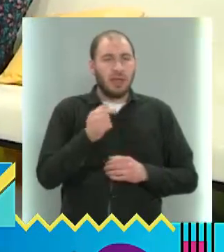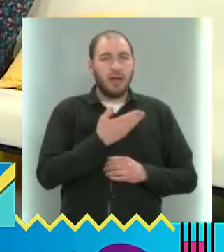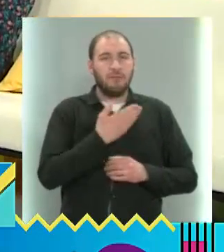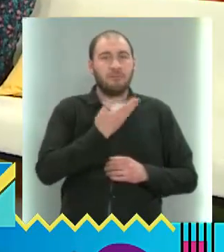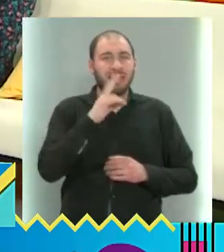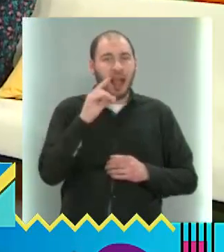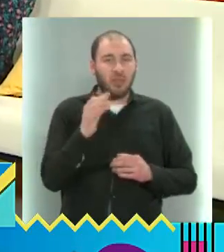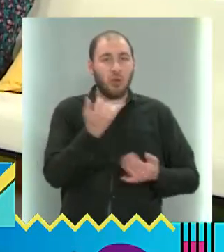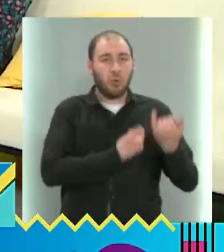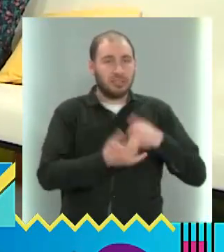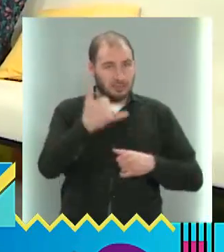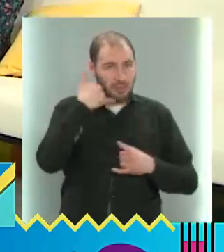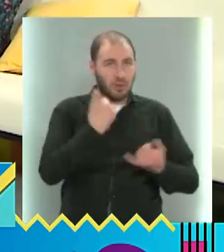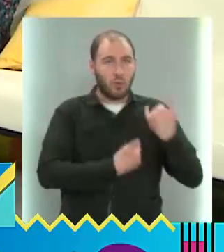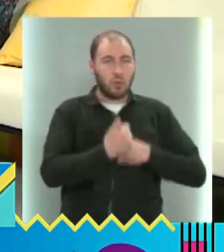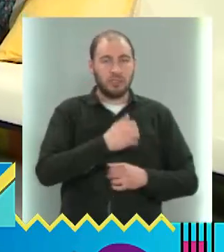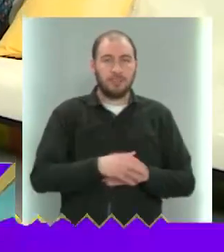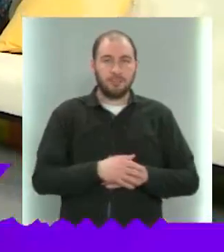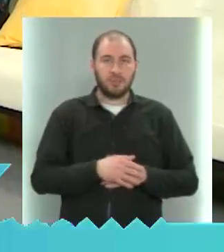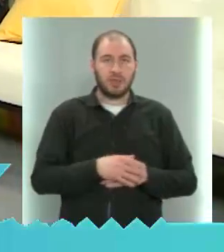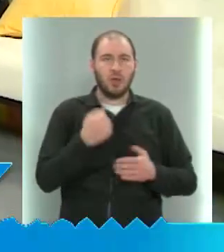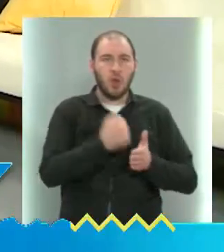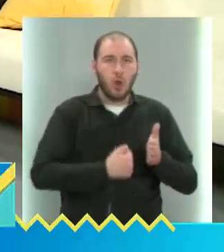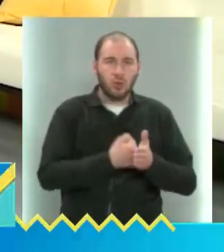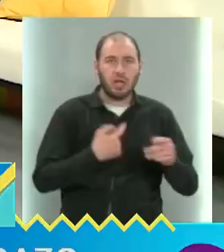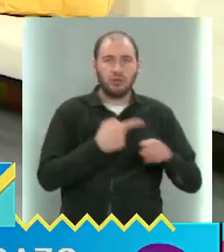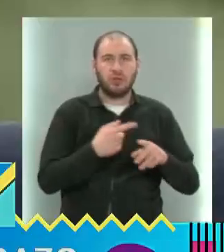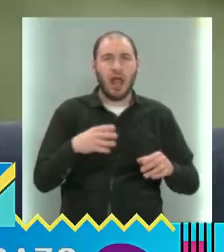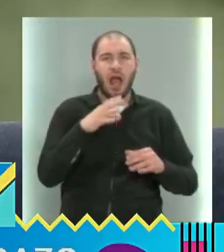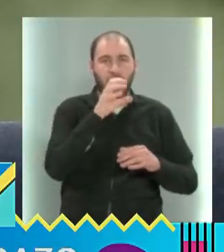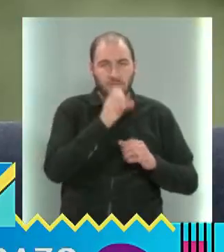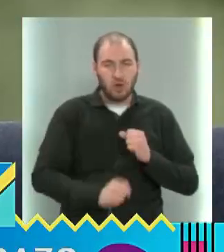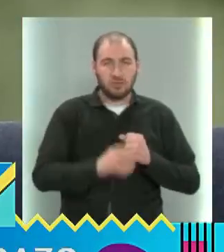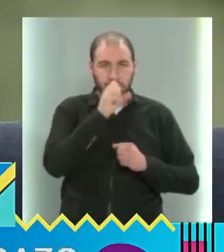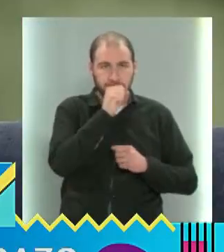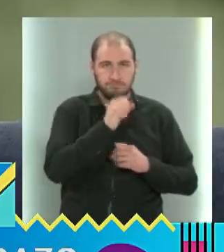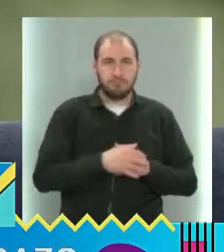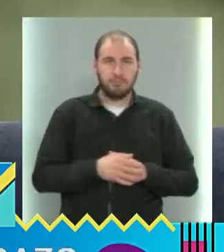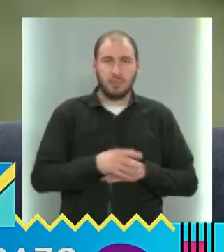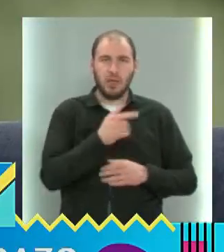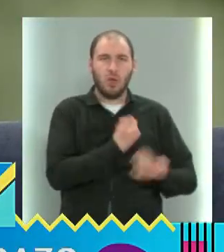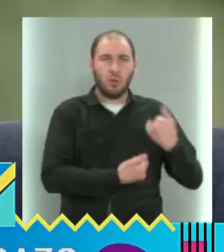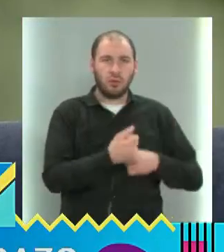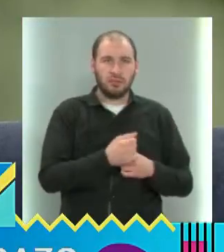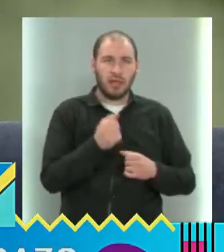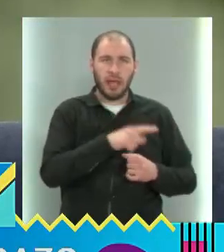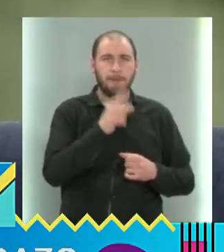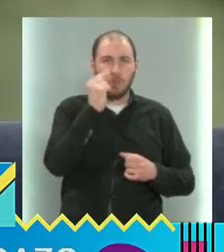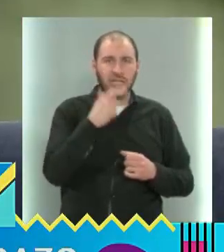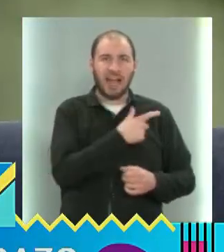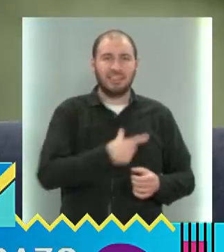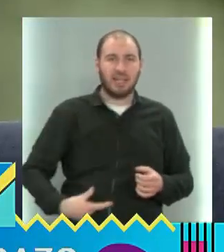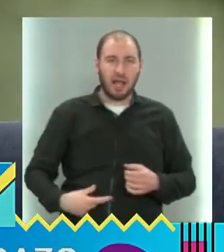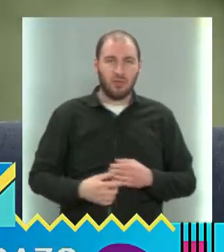lo mencionó en la llamada telefónica, acerca de esta lucha contra el aborto clandestino, ¿no? Donde él dice deben haber políticas de